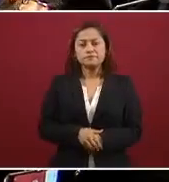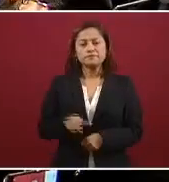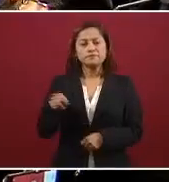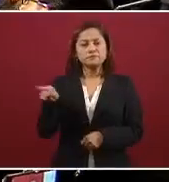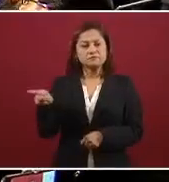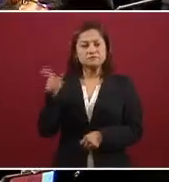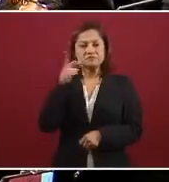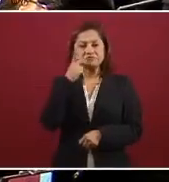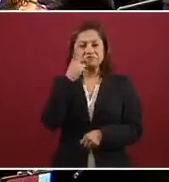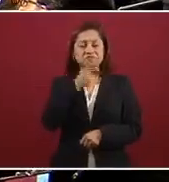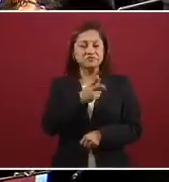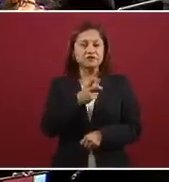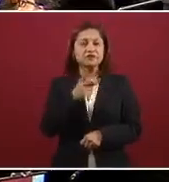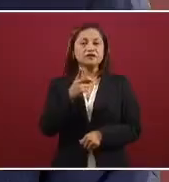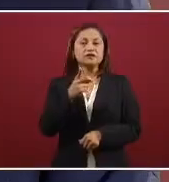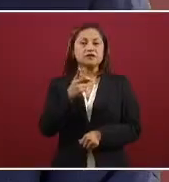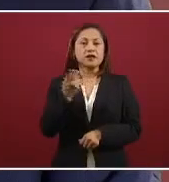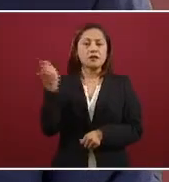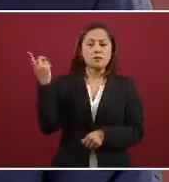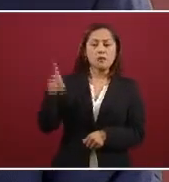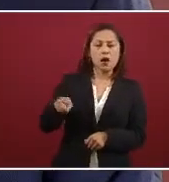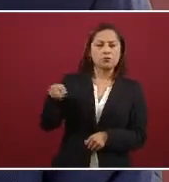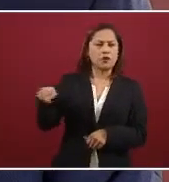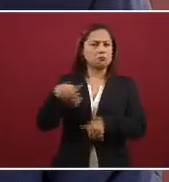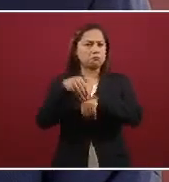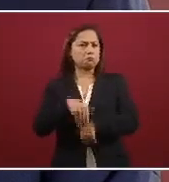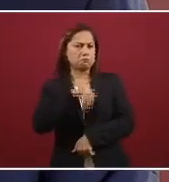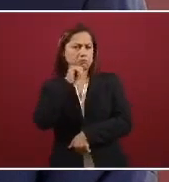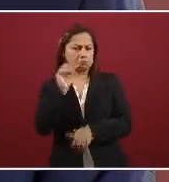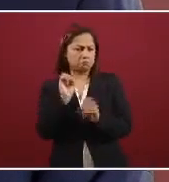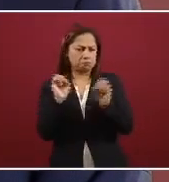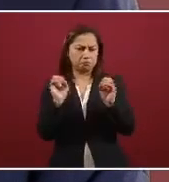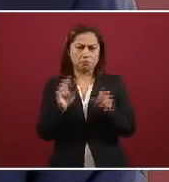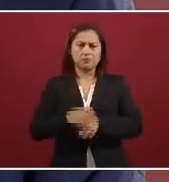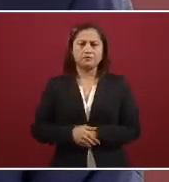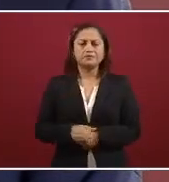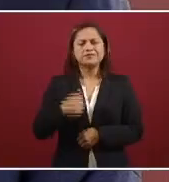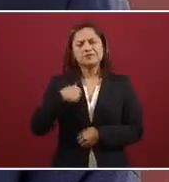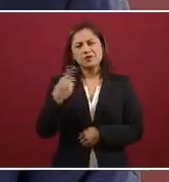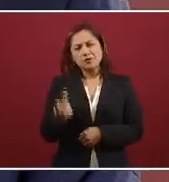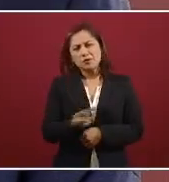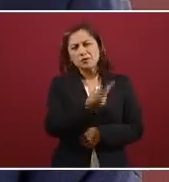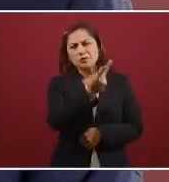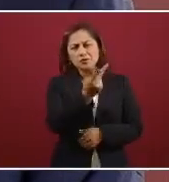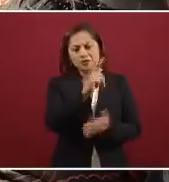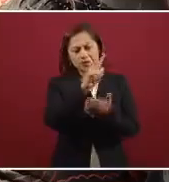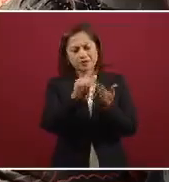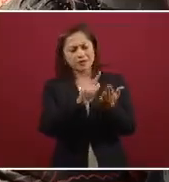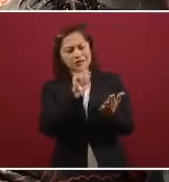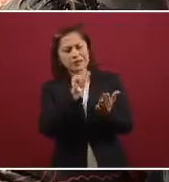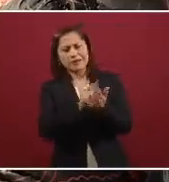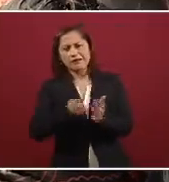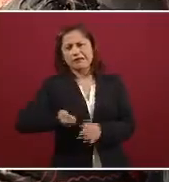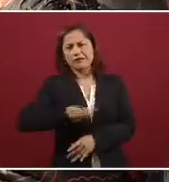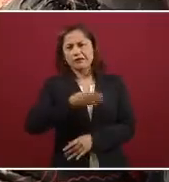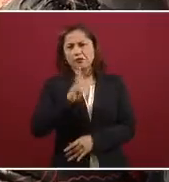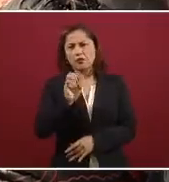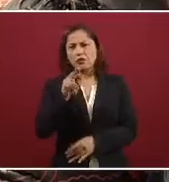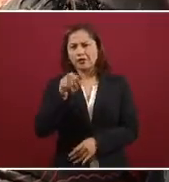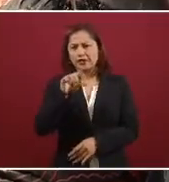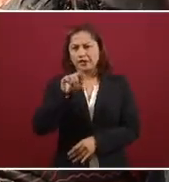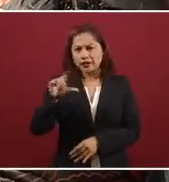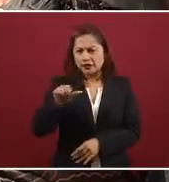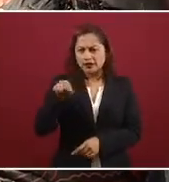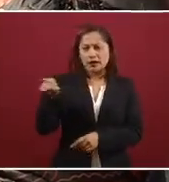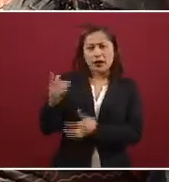recibir consignas. Preguntarle si con todo esto que se ha dado de la ley Bonilla y con estas declaraciones, ¿no